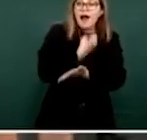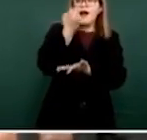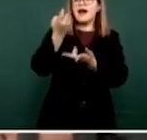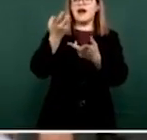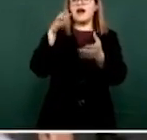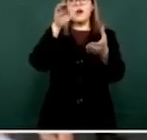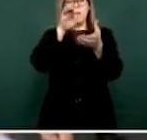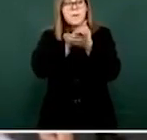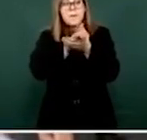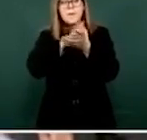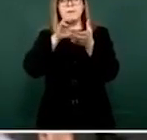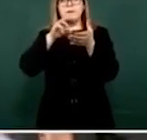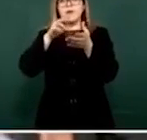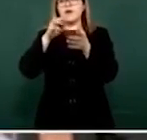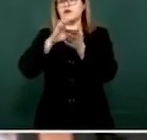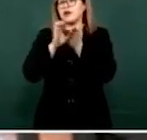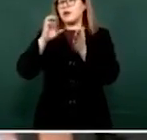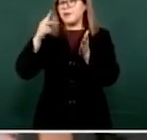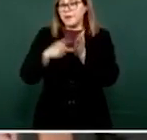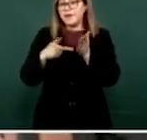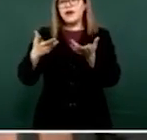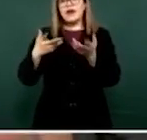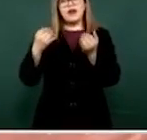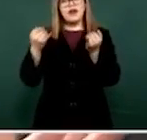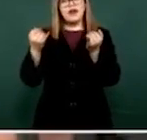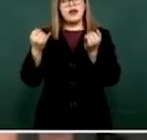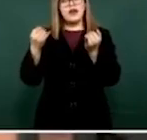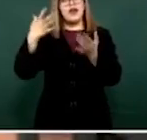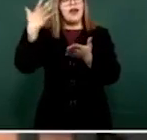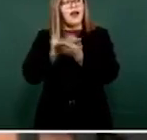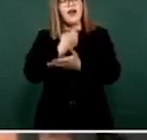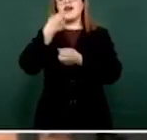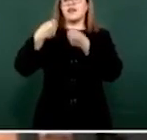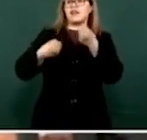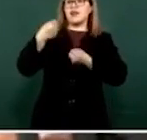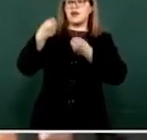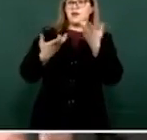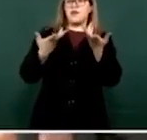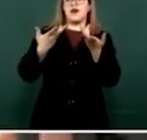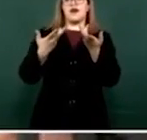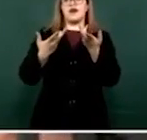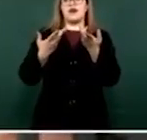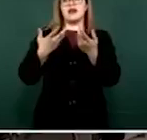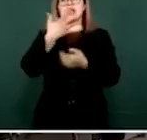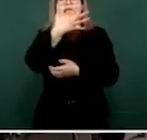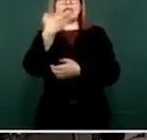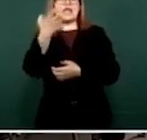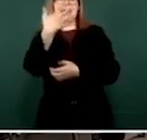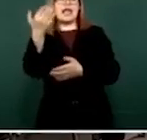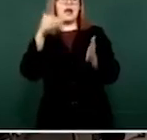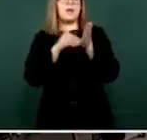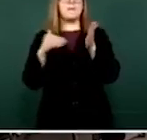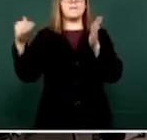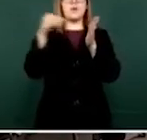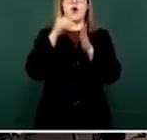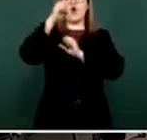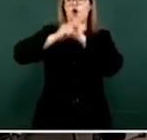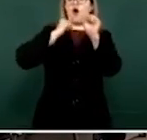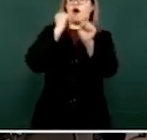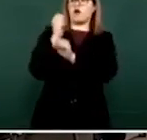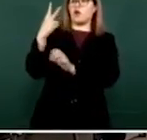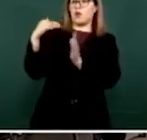contador, su primo, gana el chofer, las obras, 500 millones el año pasado